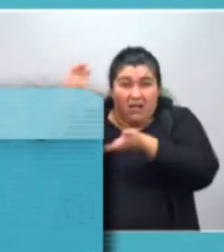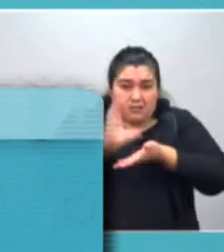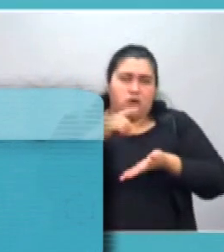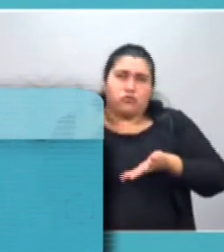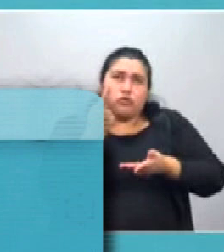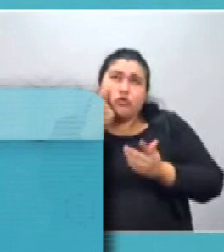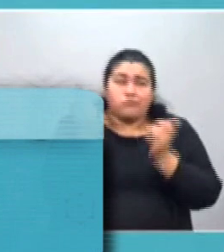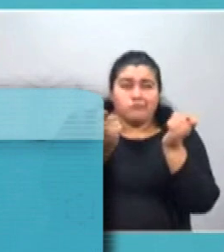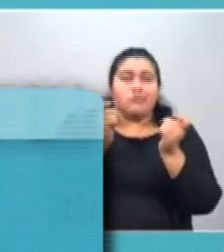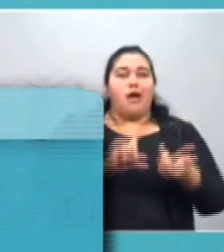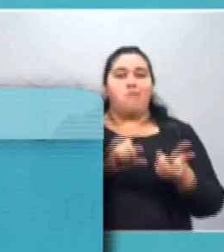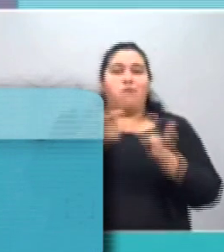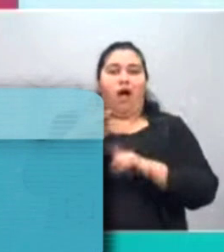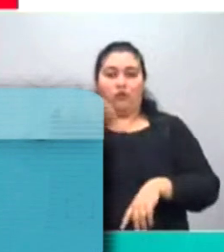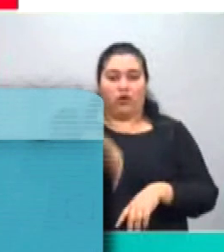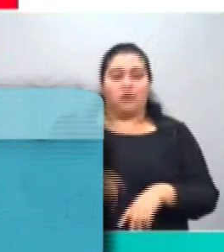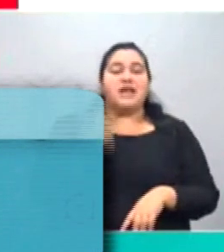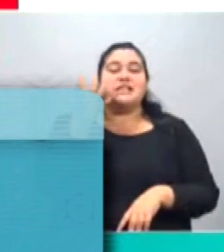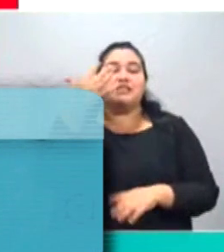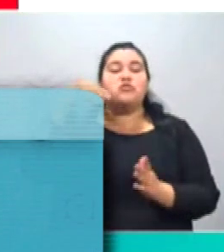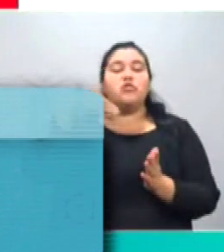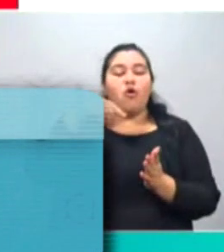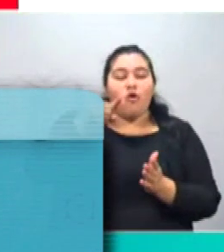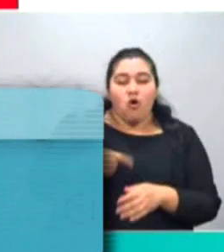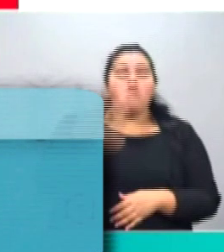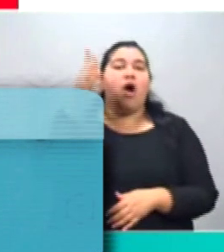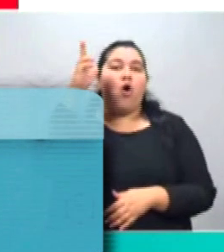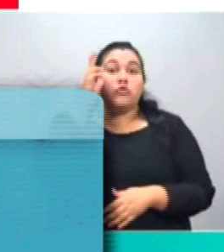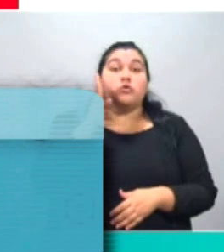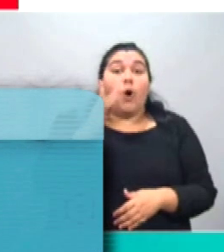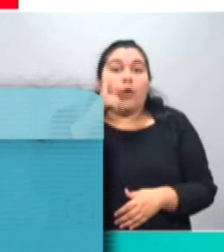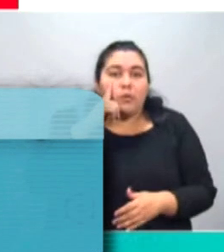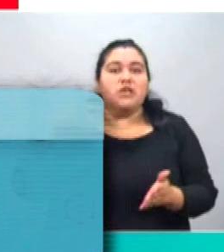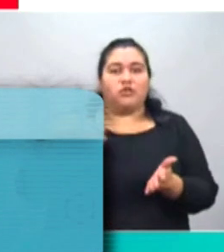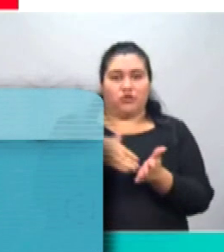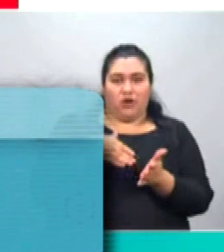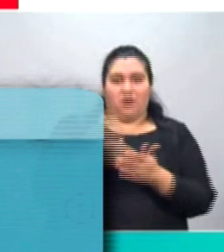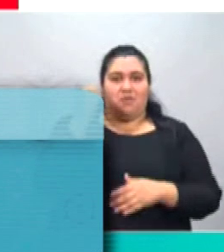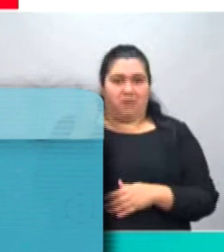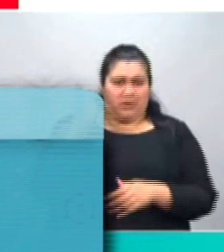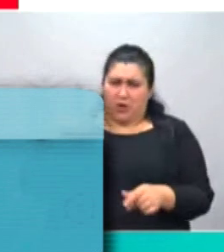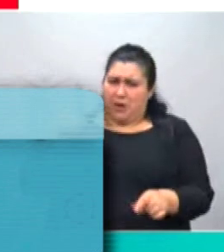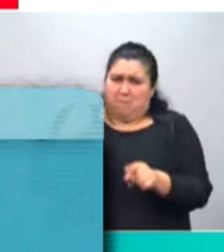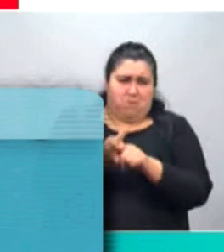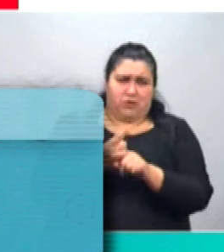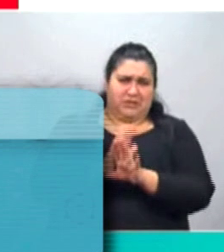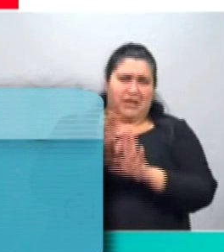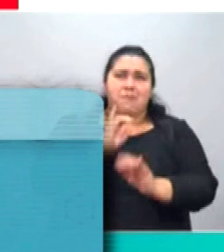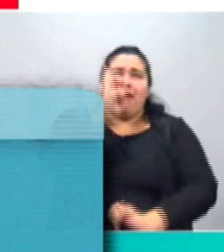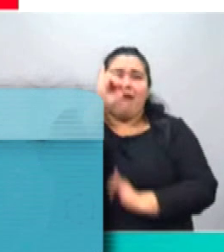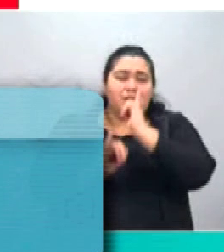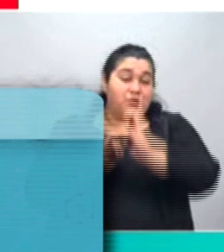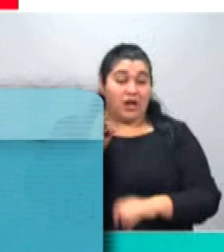actualizados a abril de 2024 son 5,8 billones de pesos. Es casi imposible hasta escribirlo.